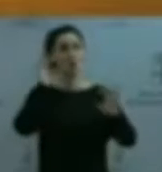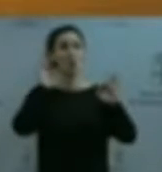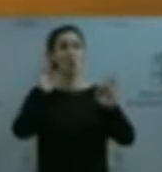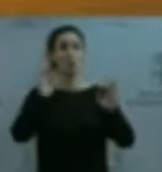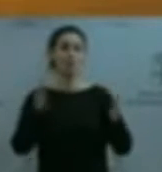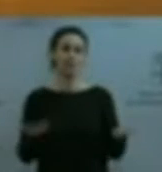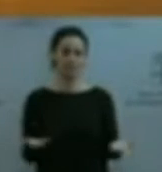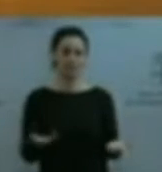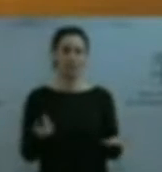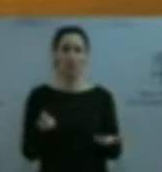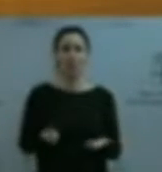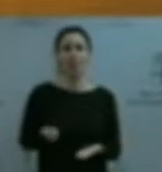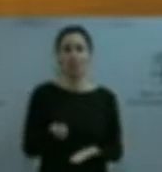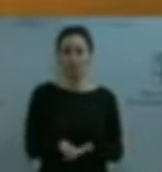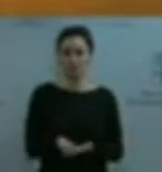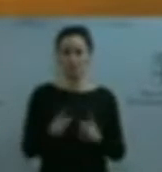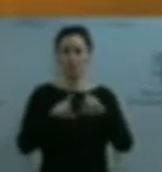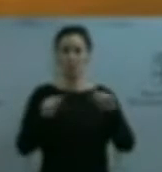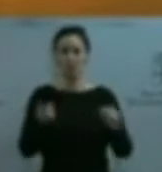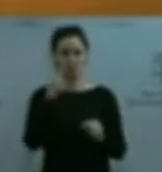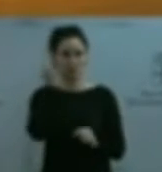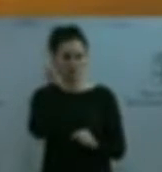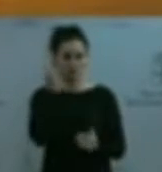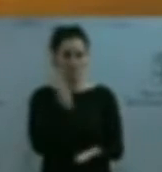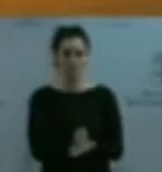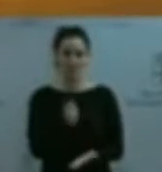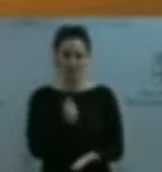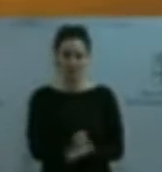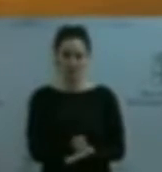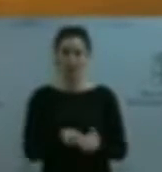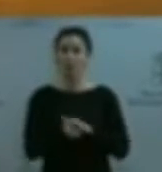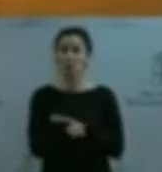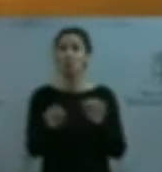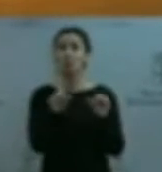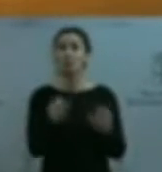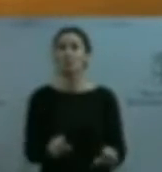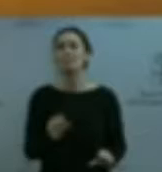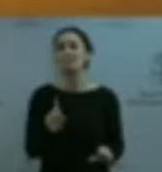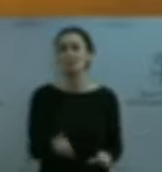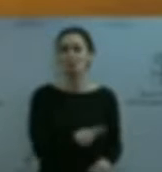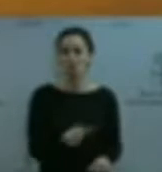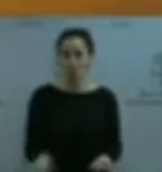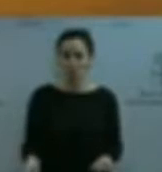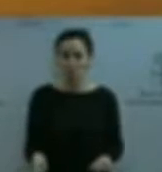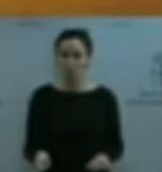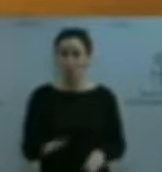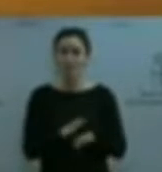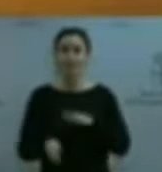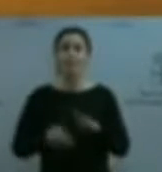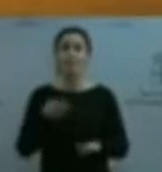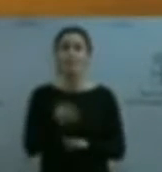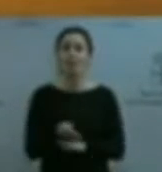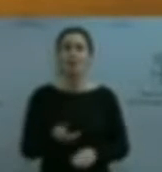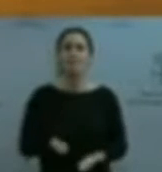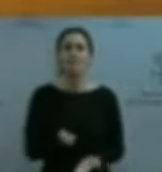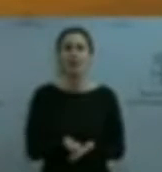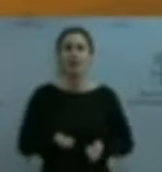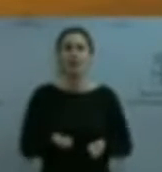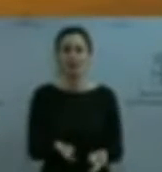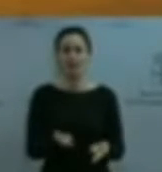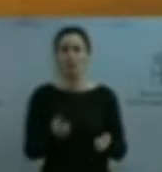impuestos se gestione así, para ir a pagar costas judiciales de procesos en los que no nos personamos o nos